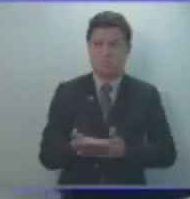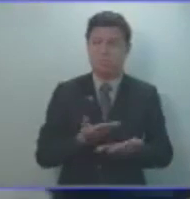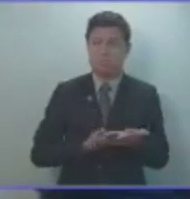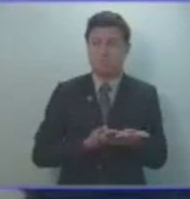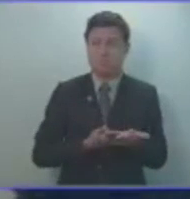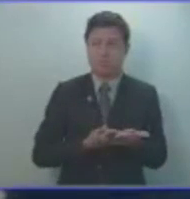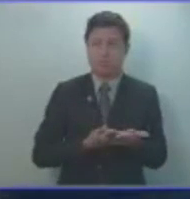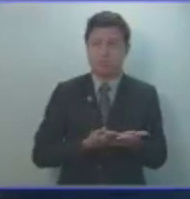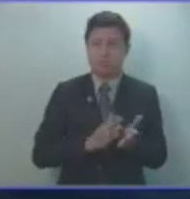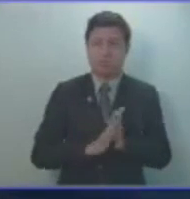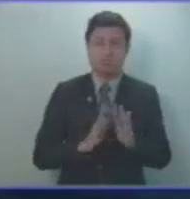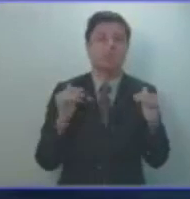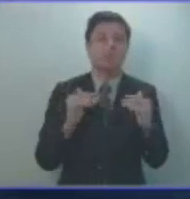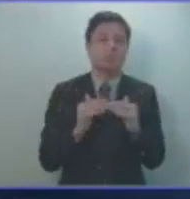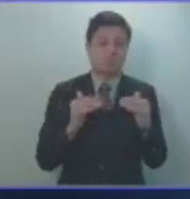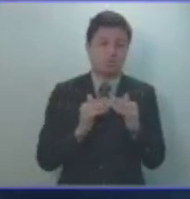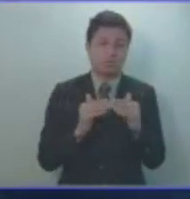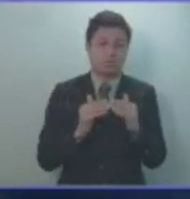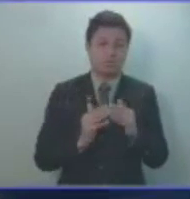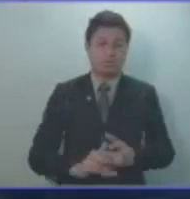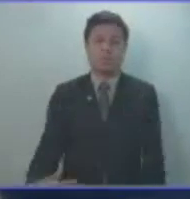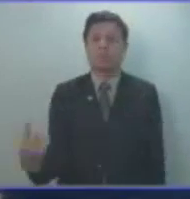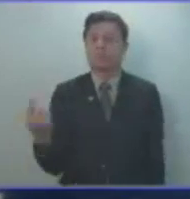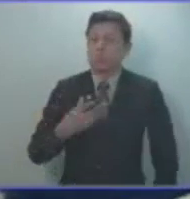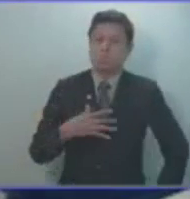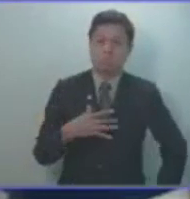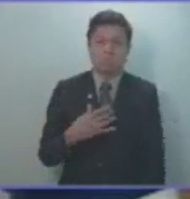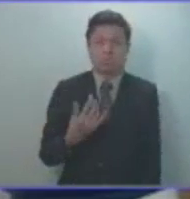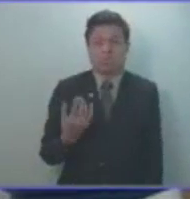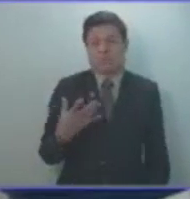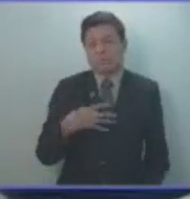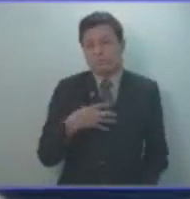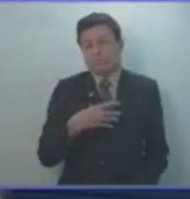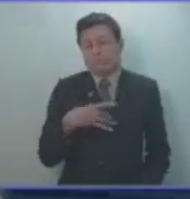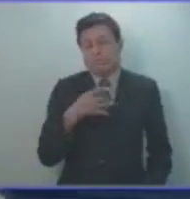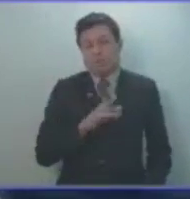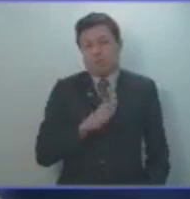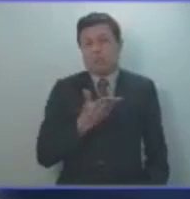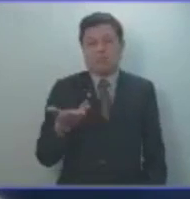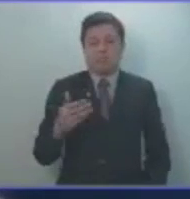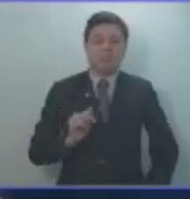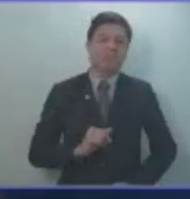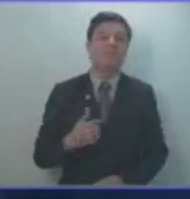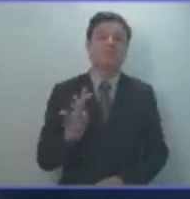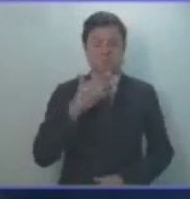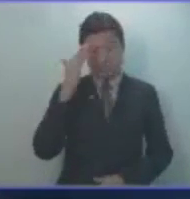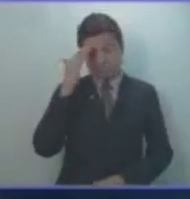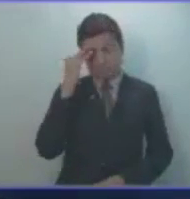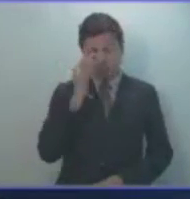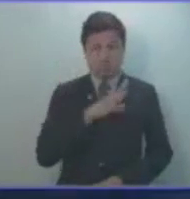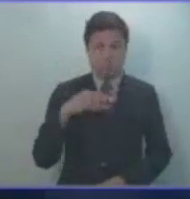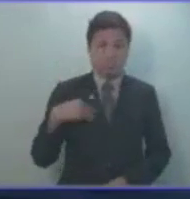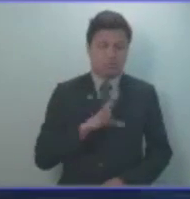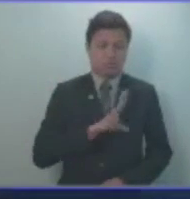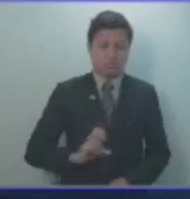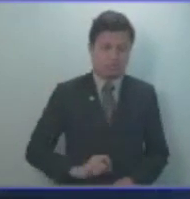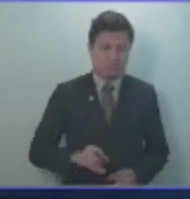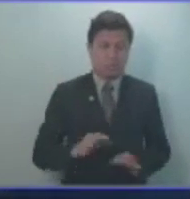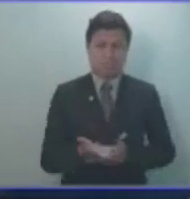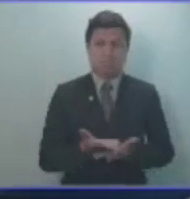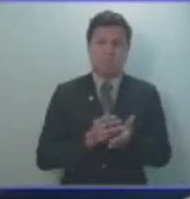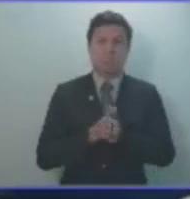peticiones e incluso los disgustos que puedan manifestar. Sabemos que la familia salvadoreña